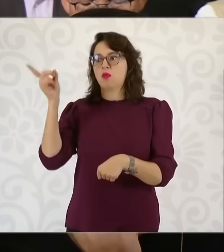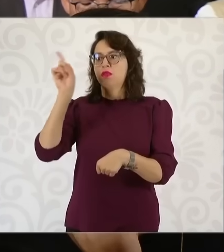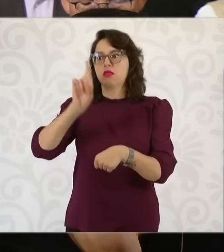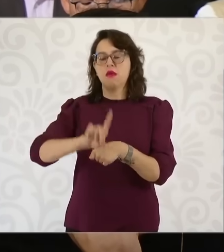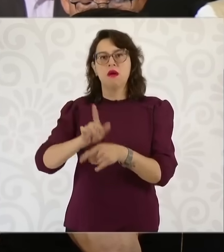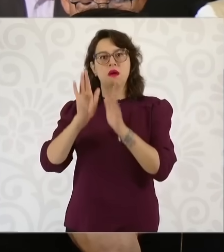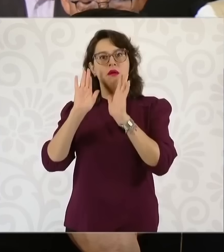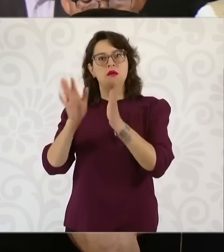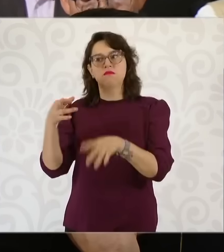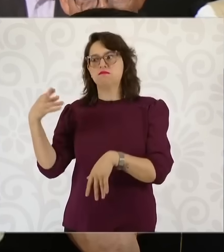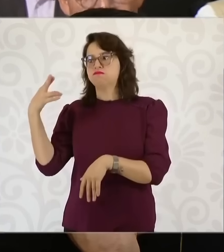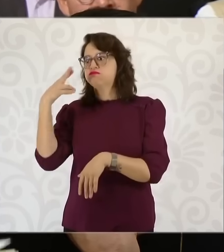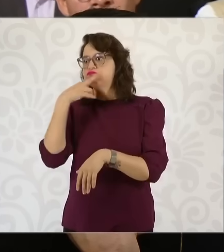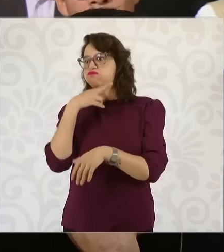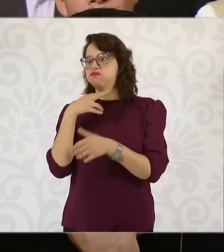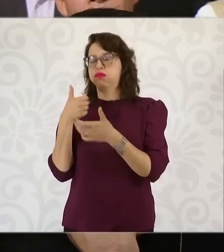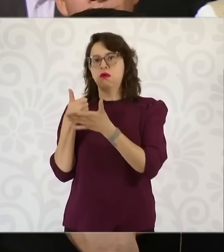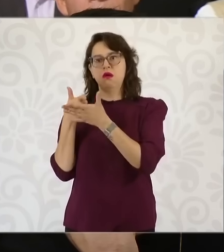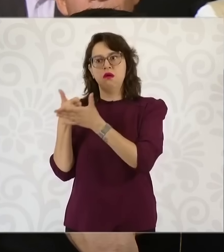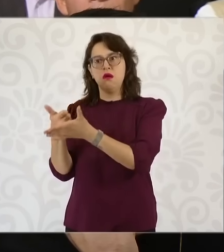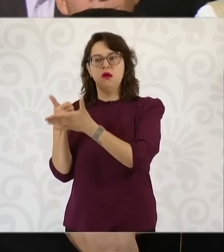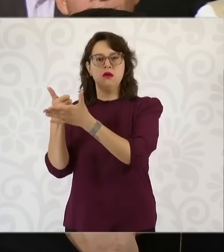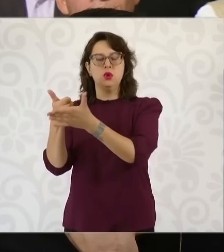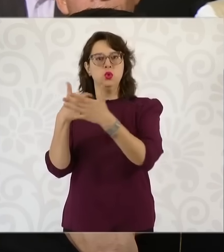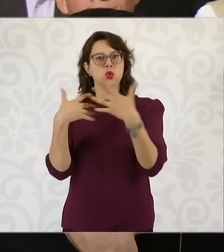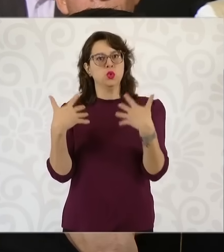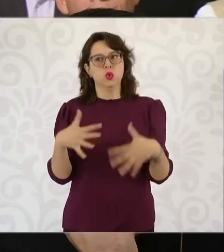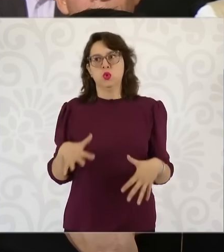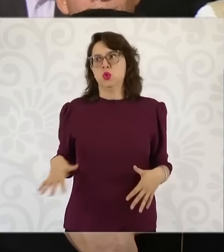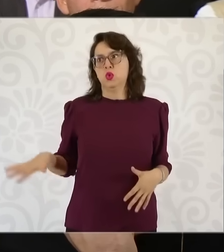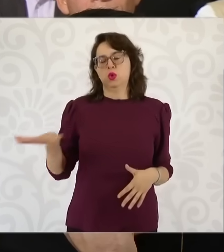gente agradecida y también comentarle que